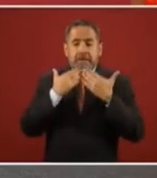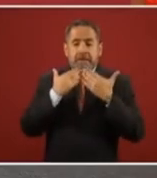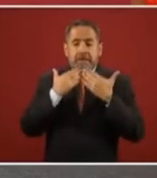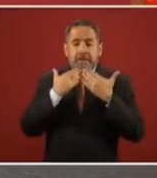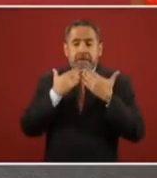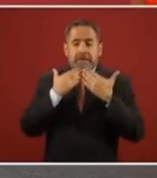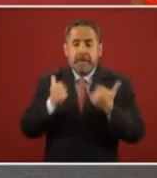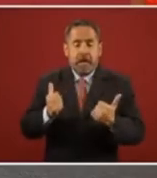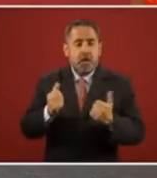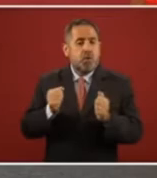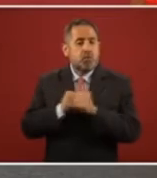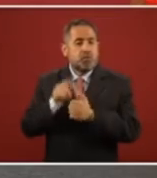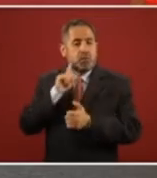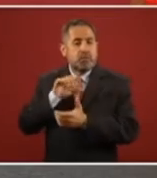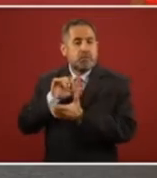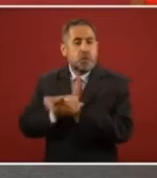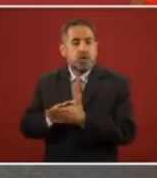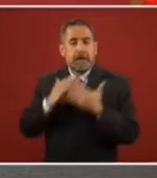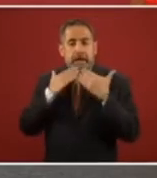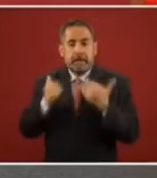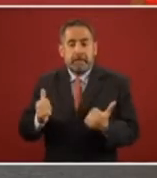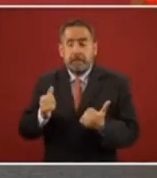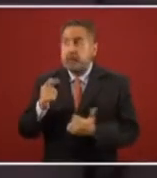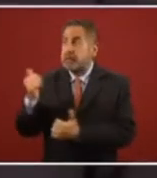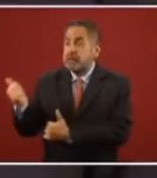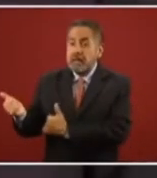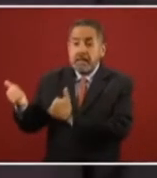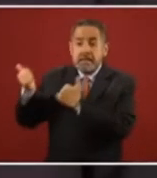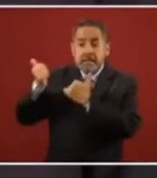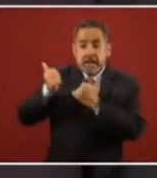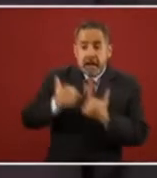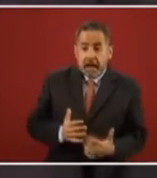encarar la wta los trajeron